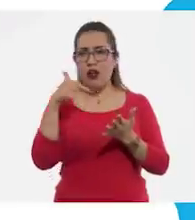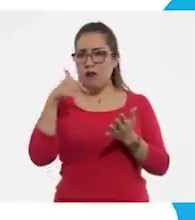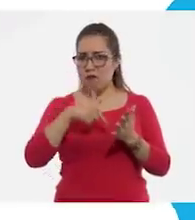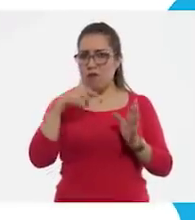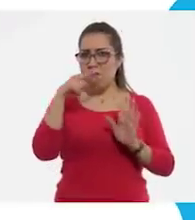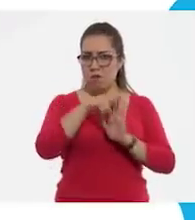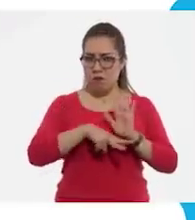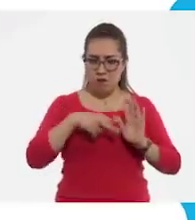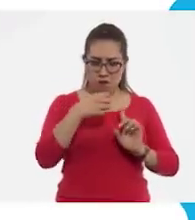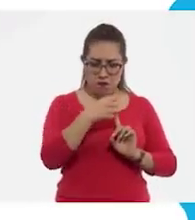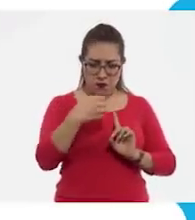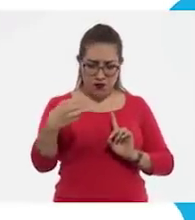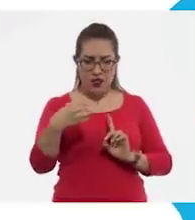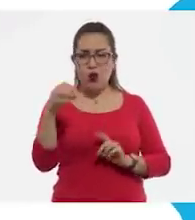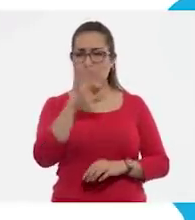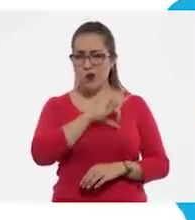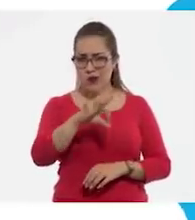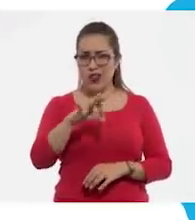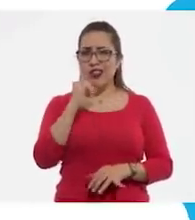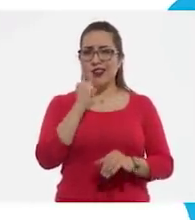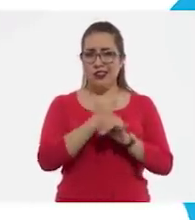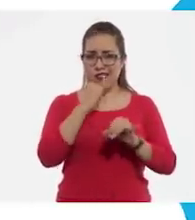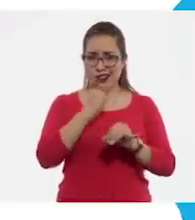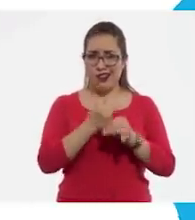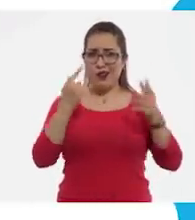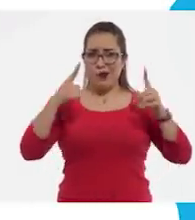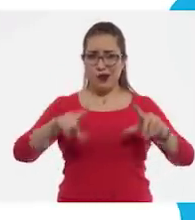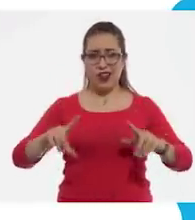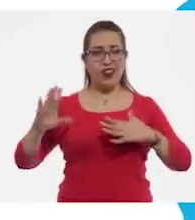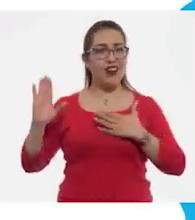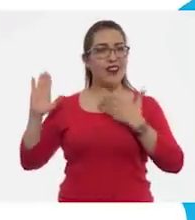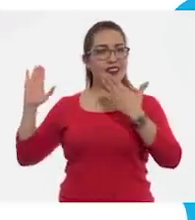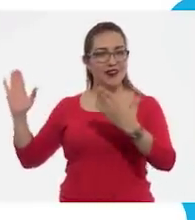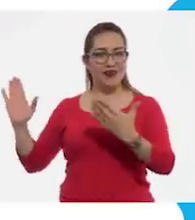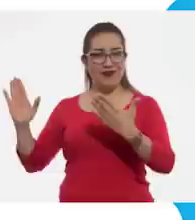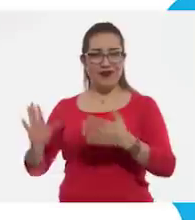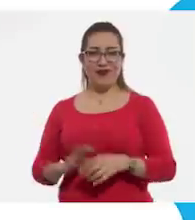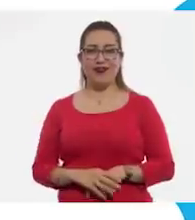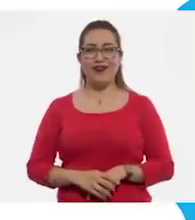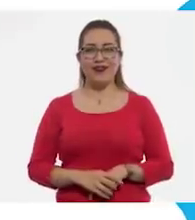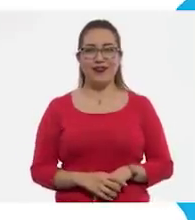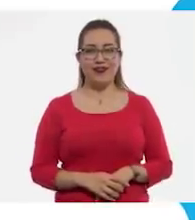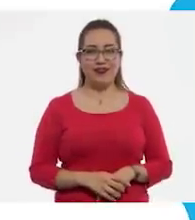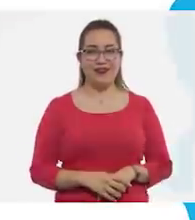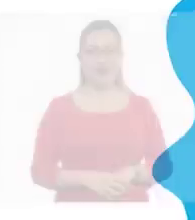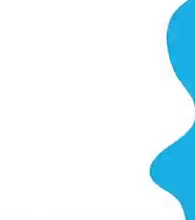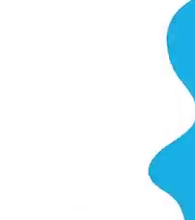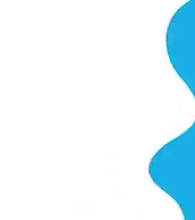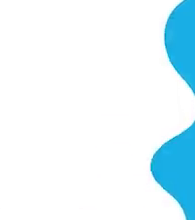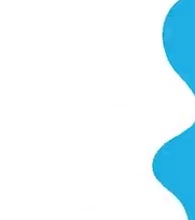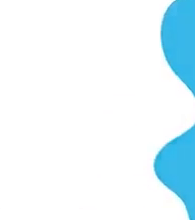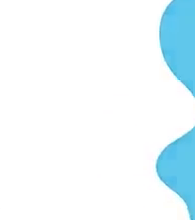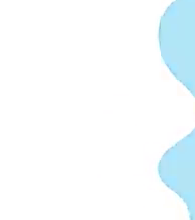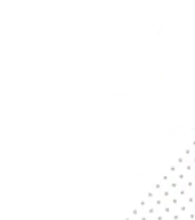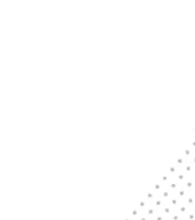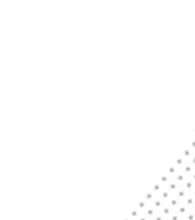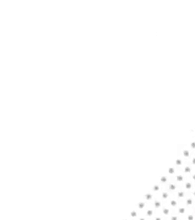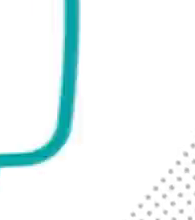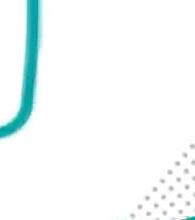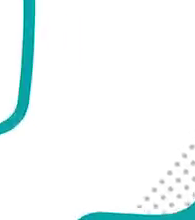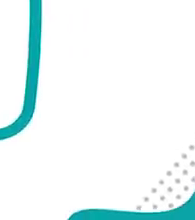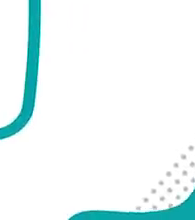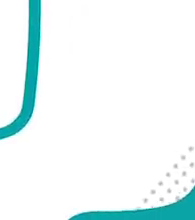Casa 3, los puedes encontrar en la siguiente liga: aprendeencasa.cep.gov.mx.